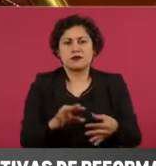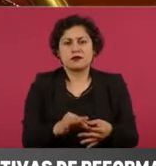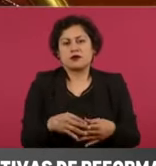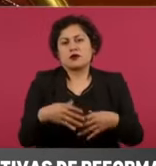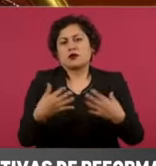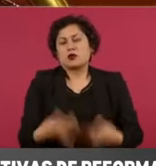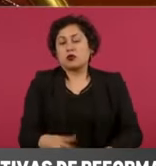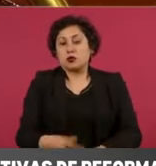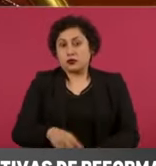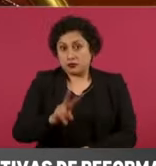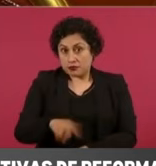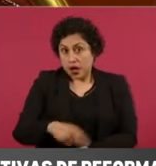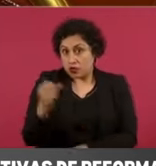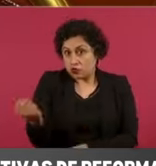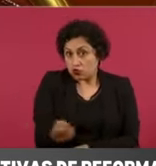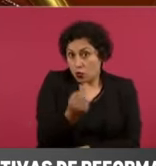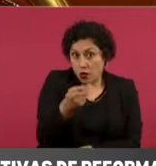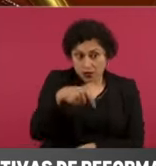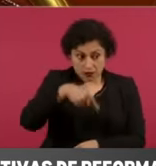con esa pesadilla,